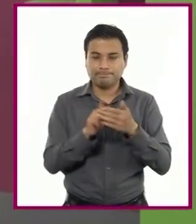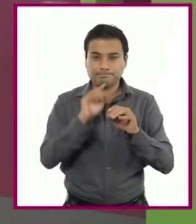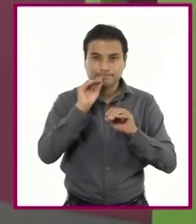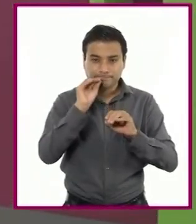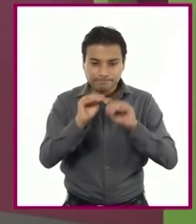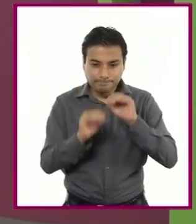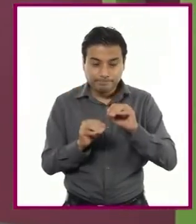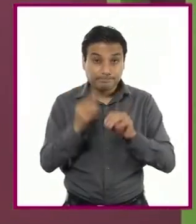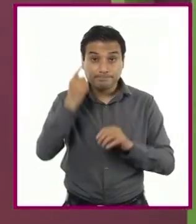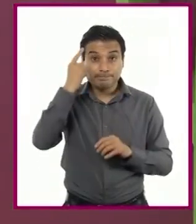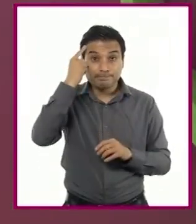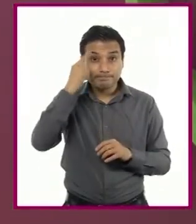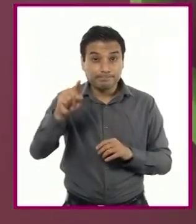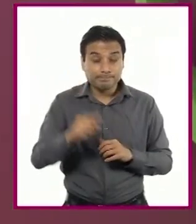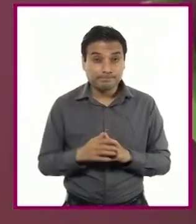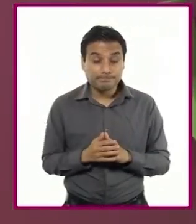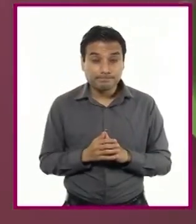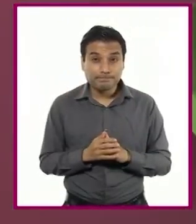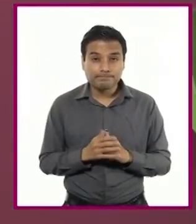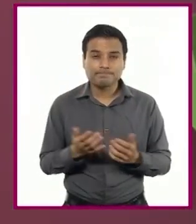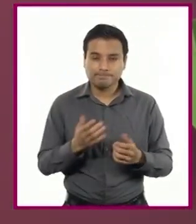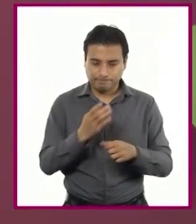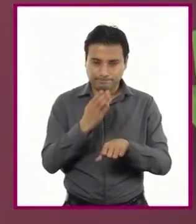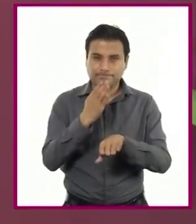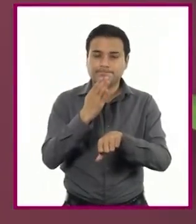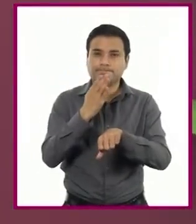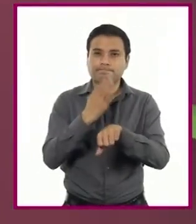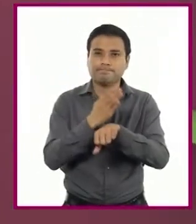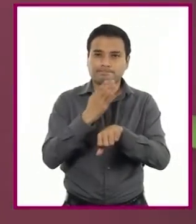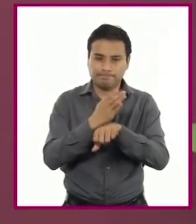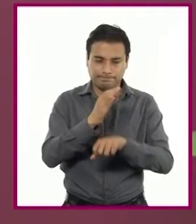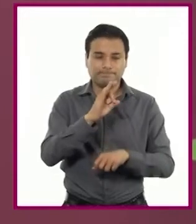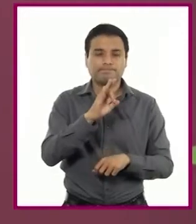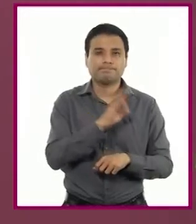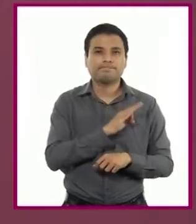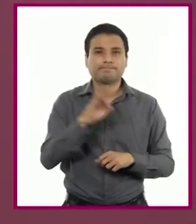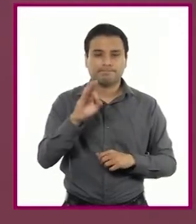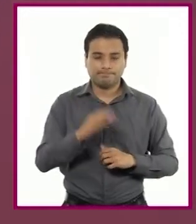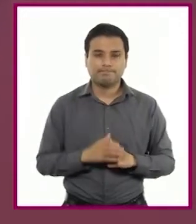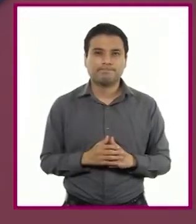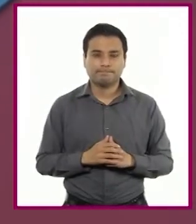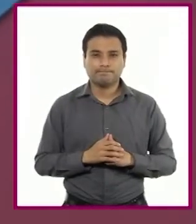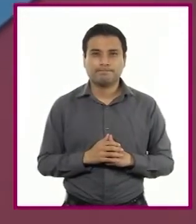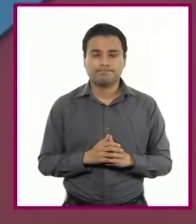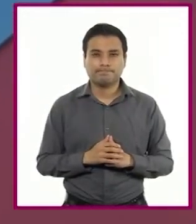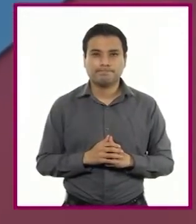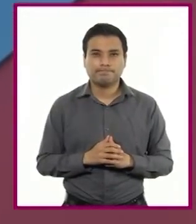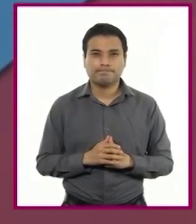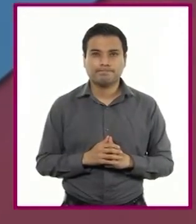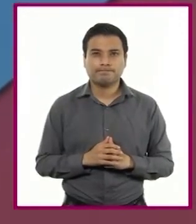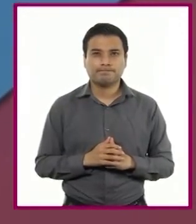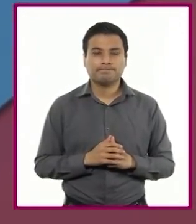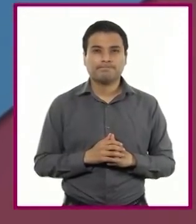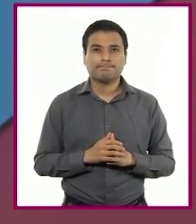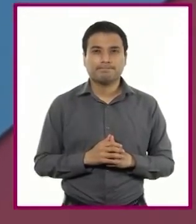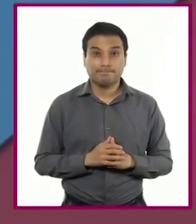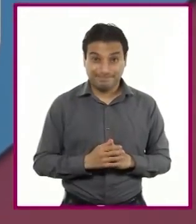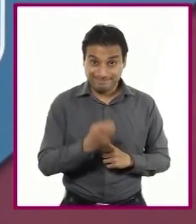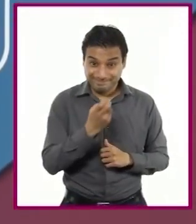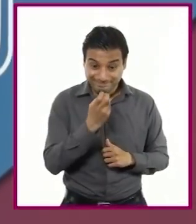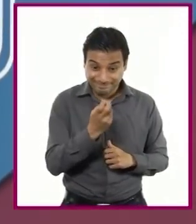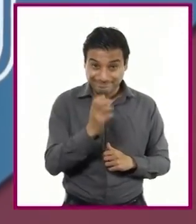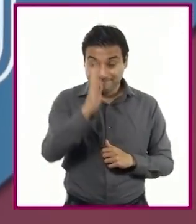la aplicación de las sanciones penales que correspondan. En esta convención